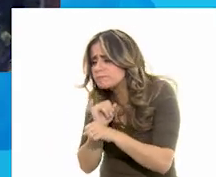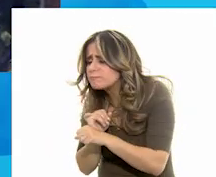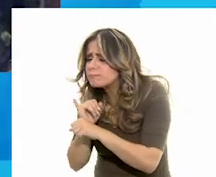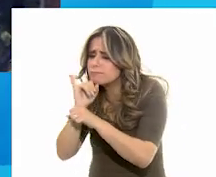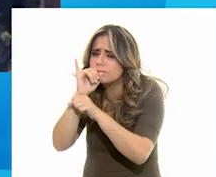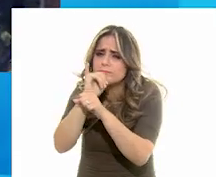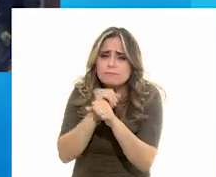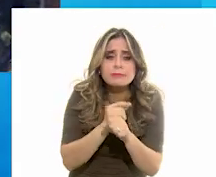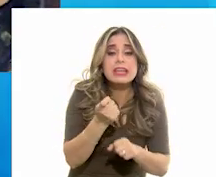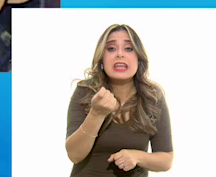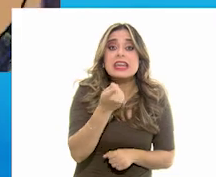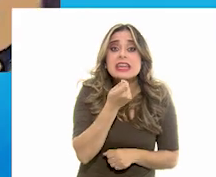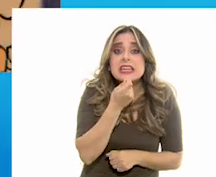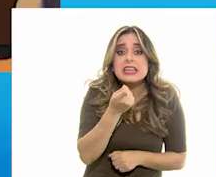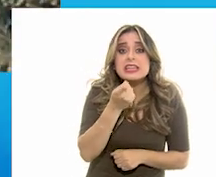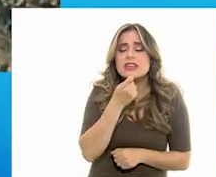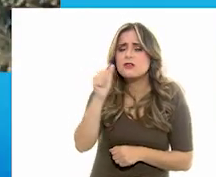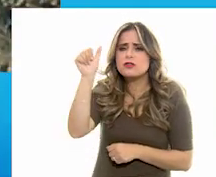niñito viajero,